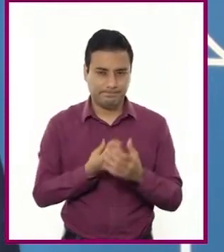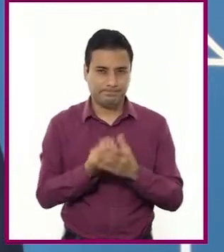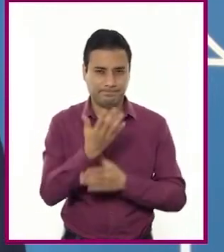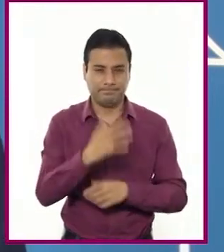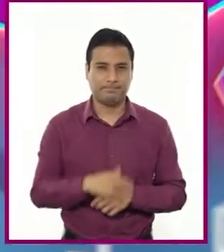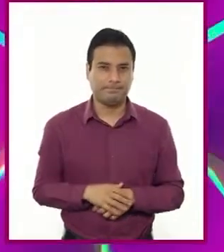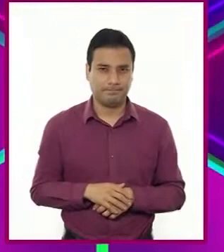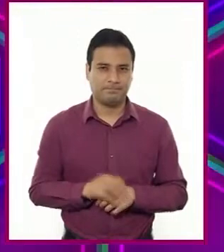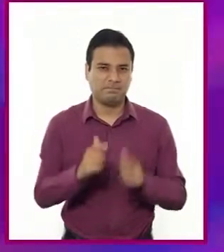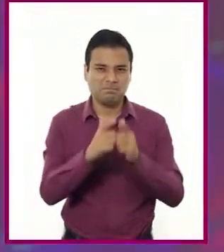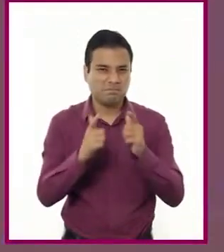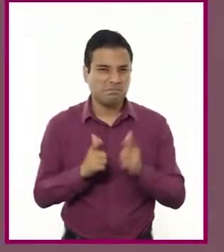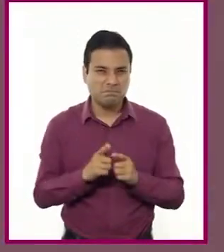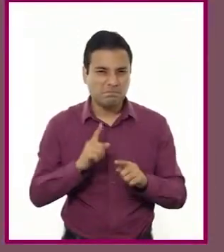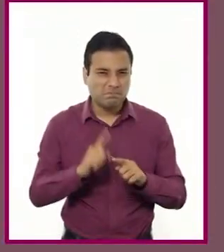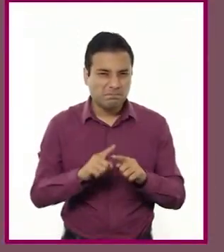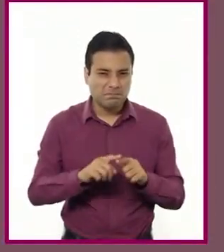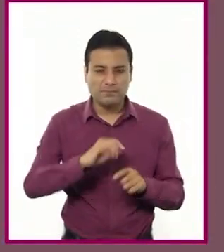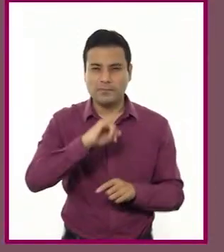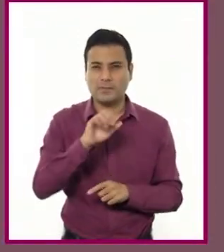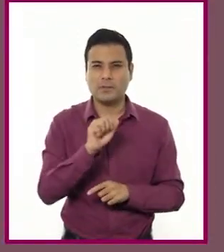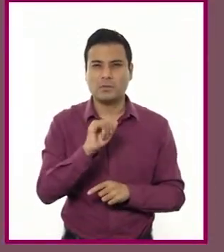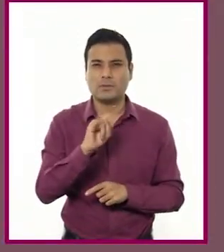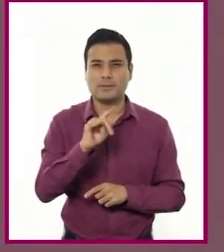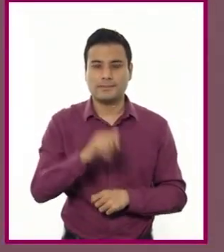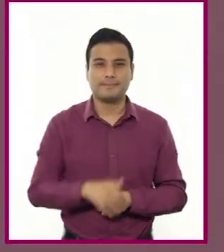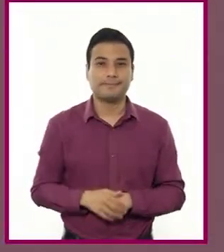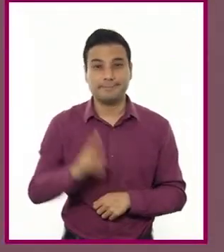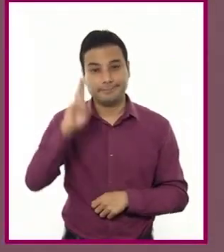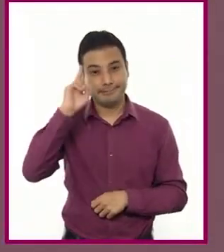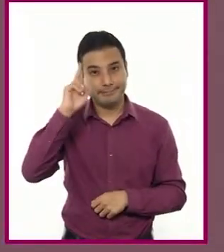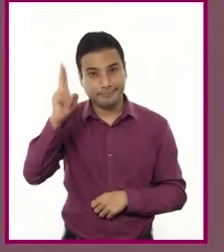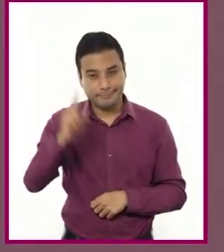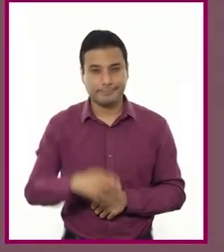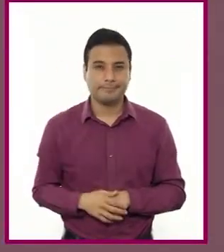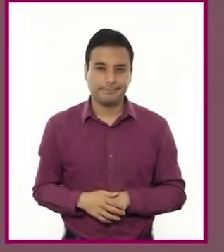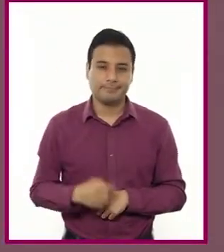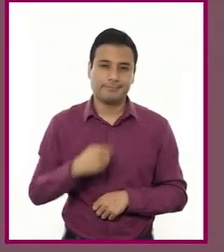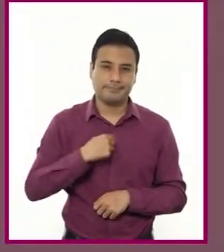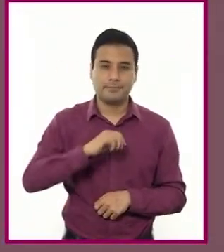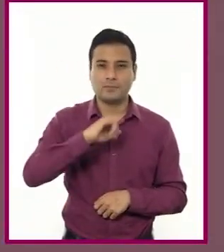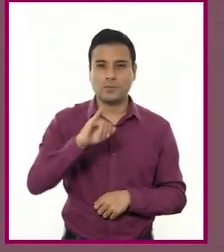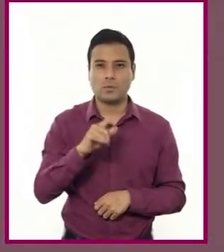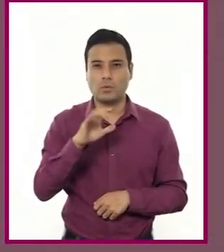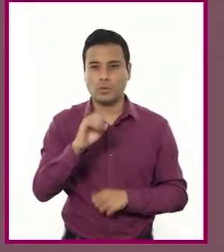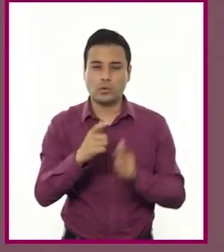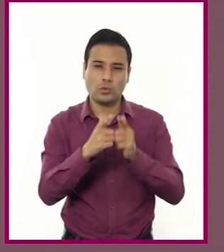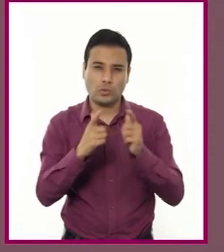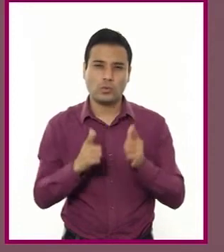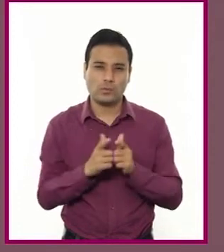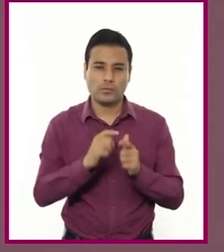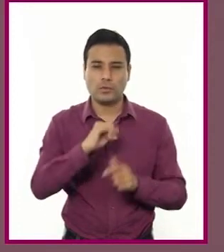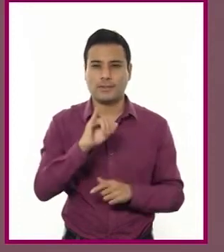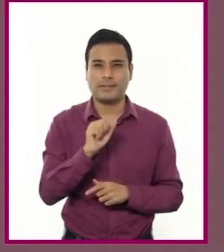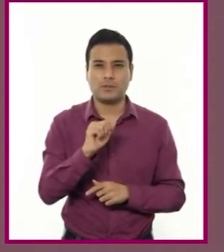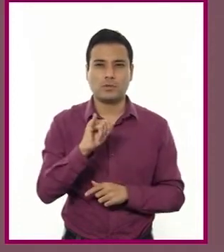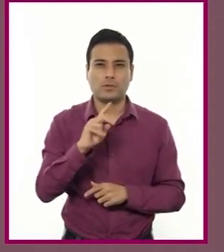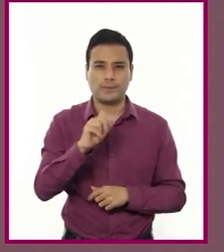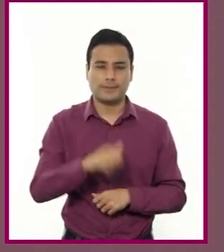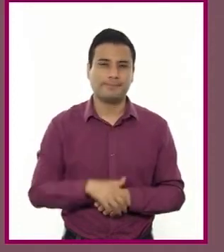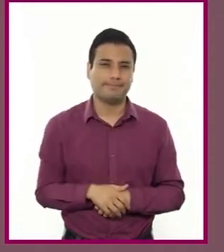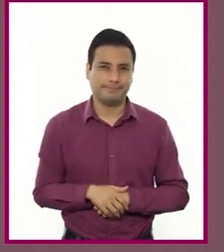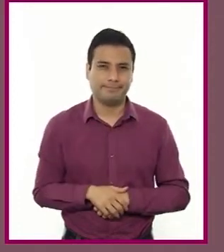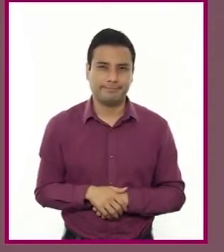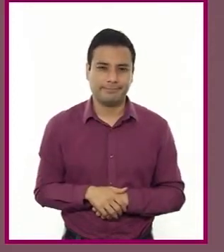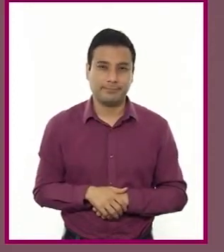los jesuitas. Hola, soy Julio, un novicio del Colegio Jesuita de San Francisco Javier de Tepoztlán